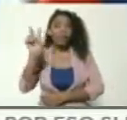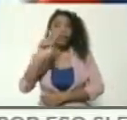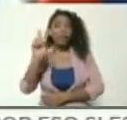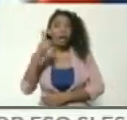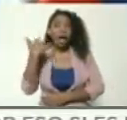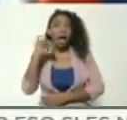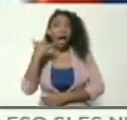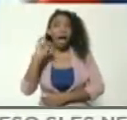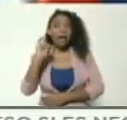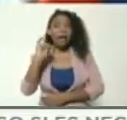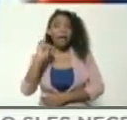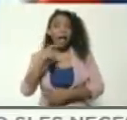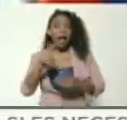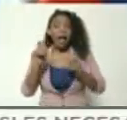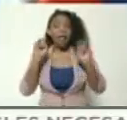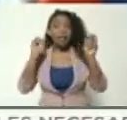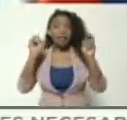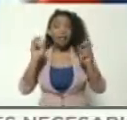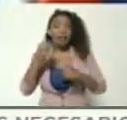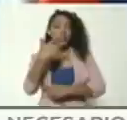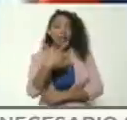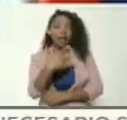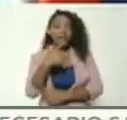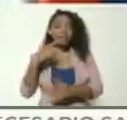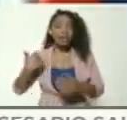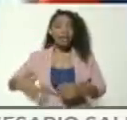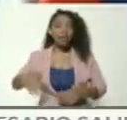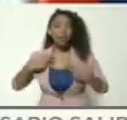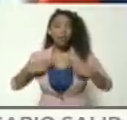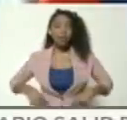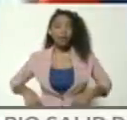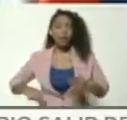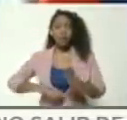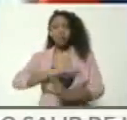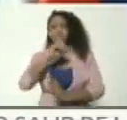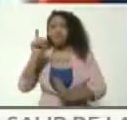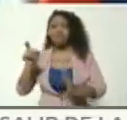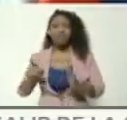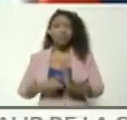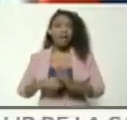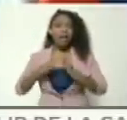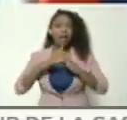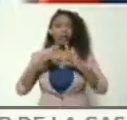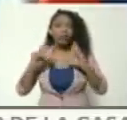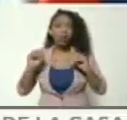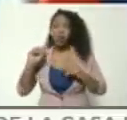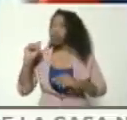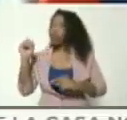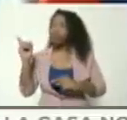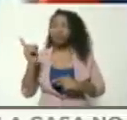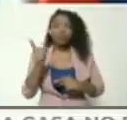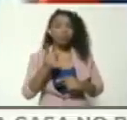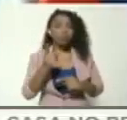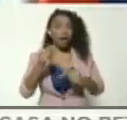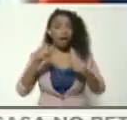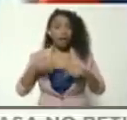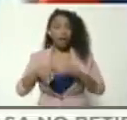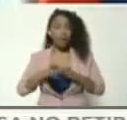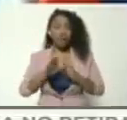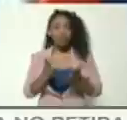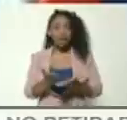tiene el título 3 de derechos humanos más completo en todo el hemisferio occidental e incluso en el